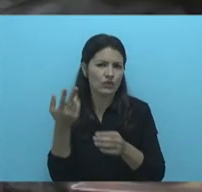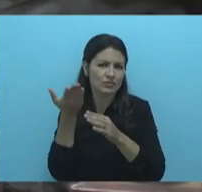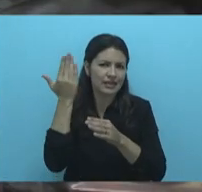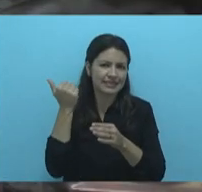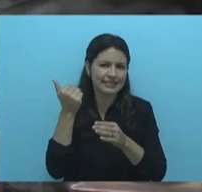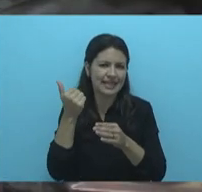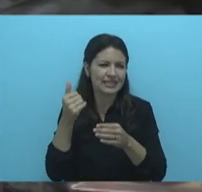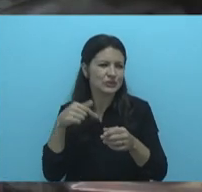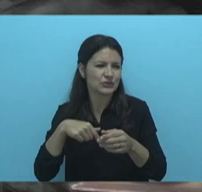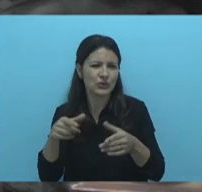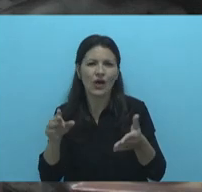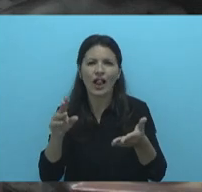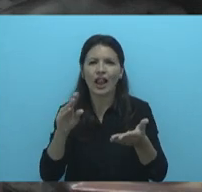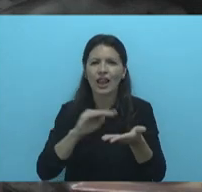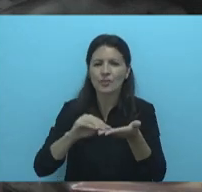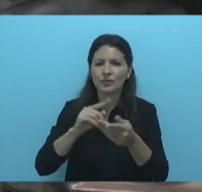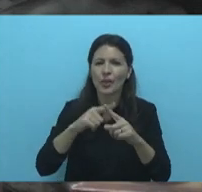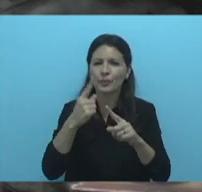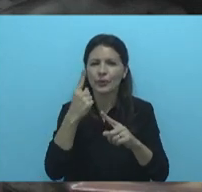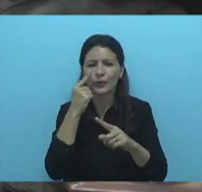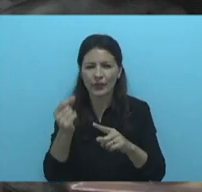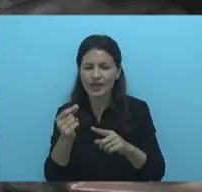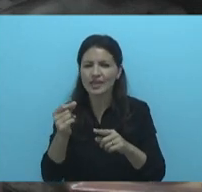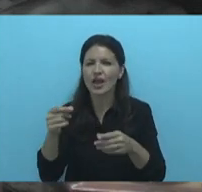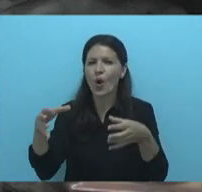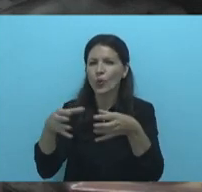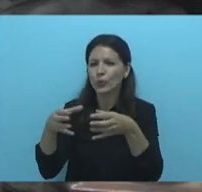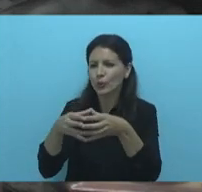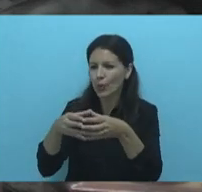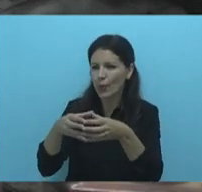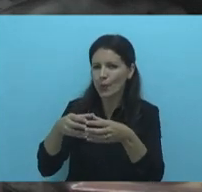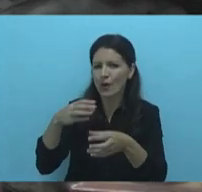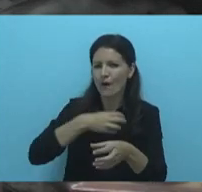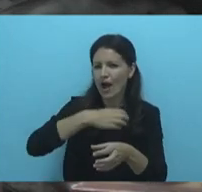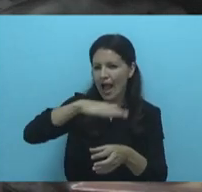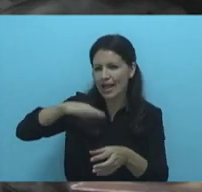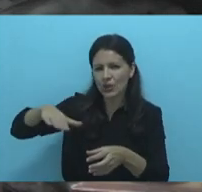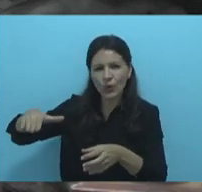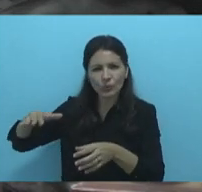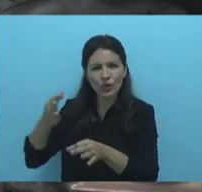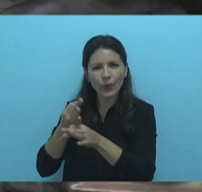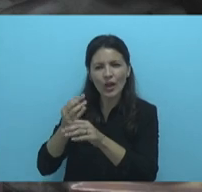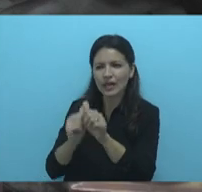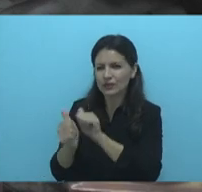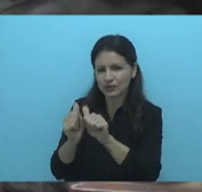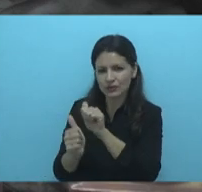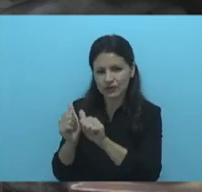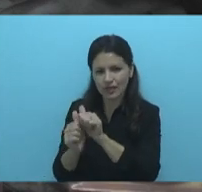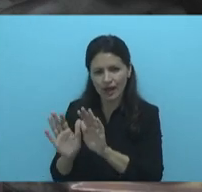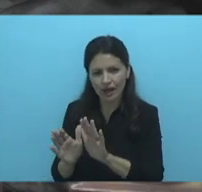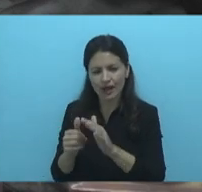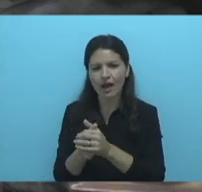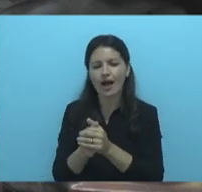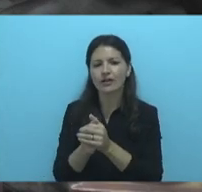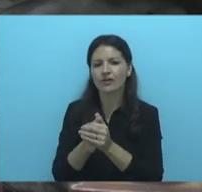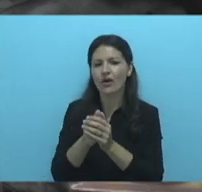atrás, un grupo de alumnos de una escuela de Rosario propusieron justamente un proyecto similar, así que entiendo que debería